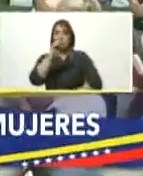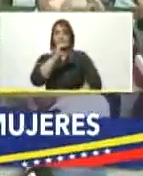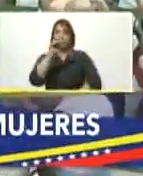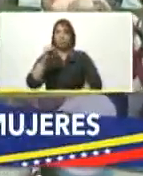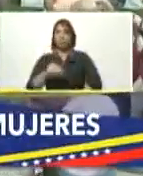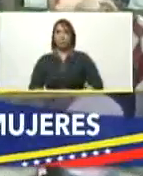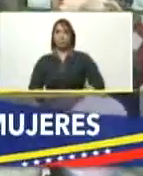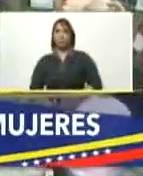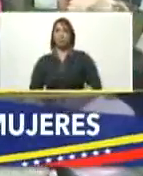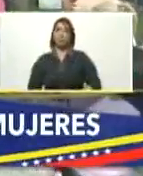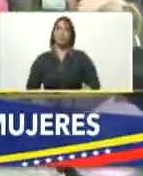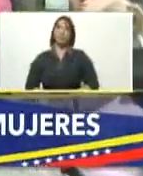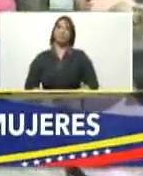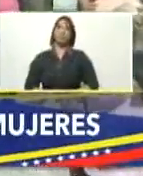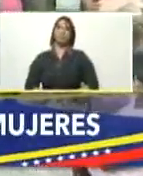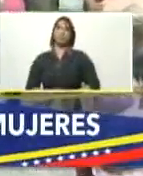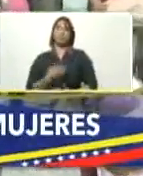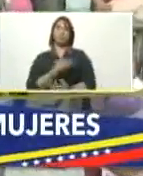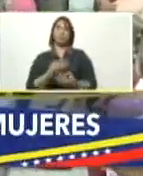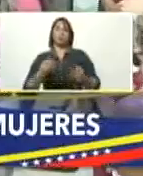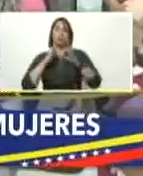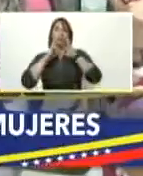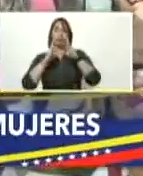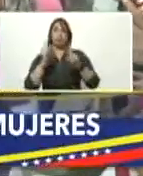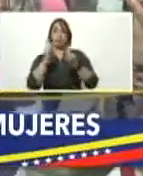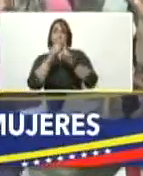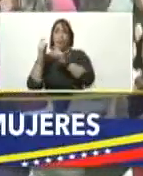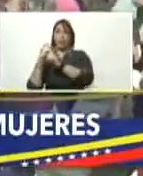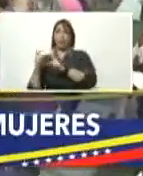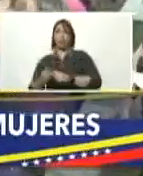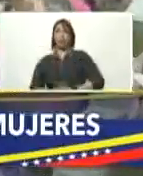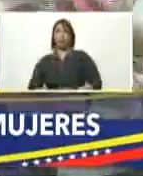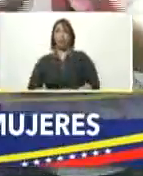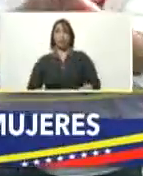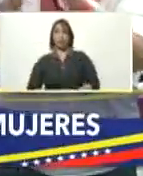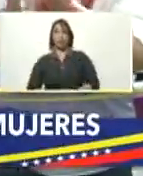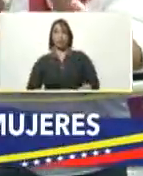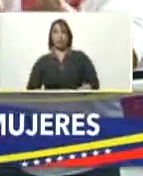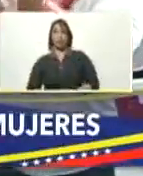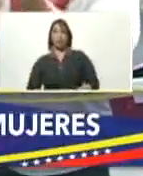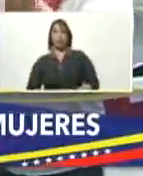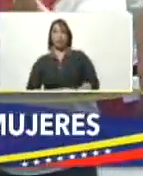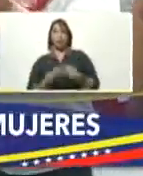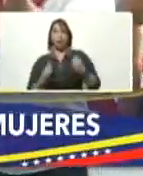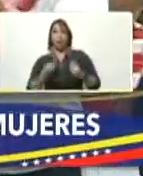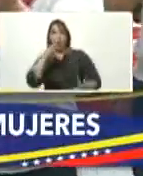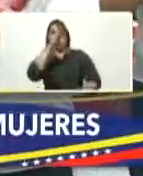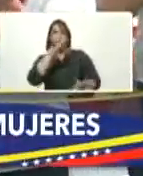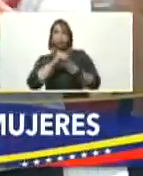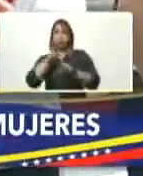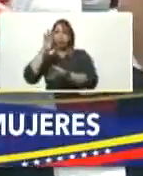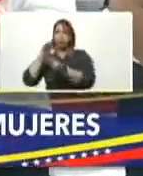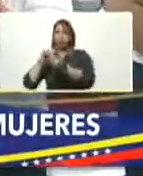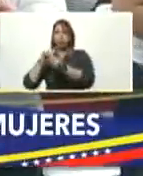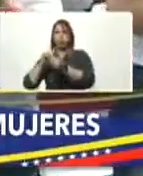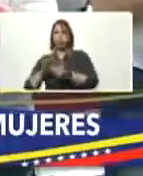chica. Extraordinarias las palabras. Cómo has sintetizado,